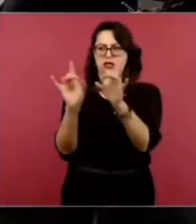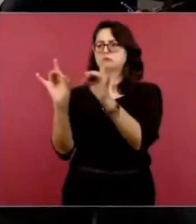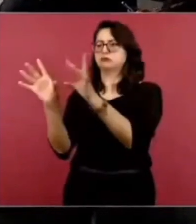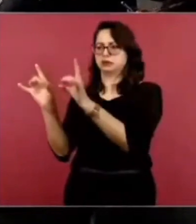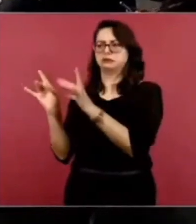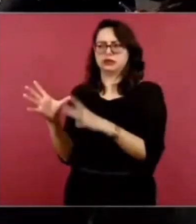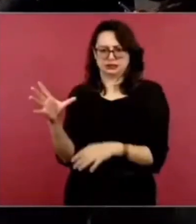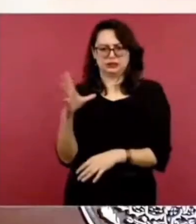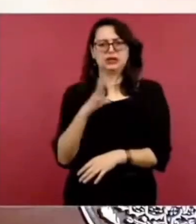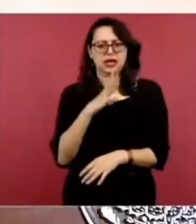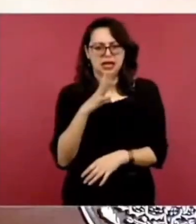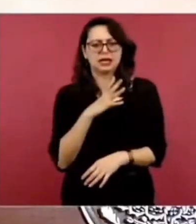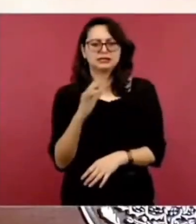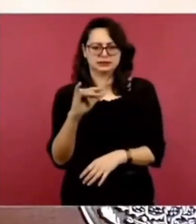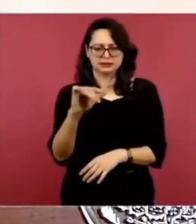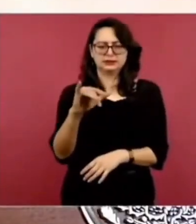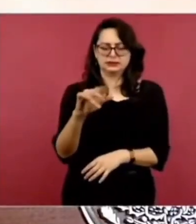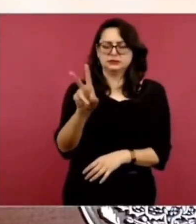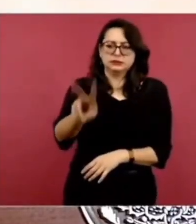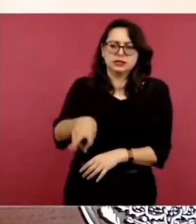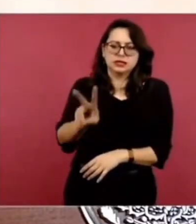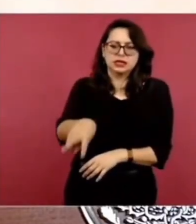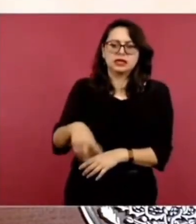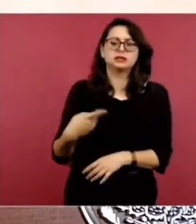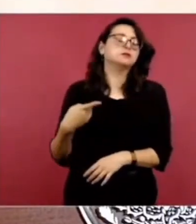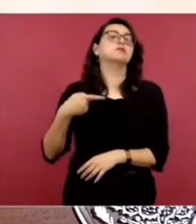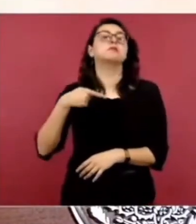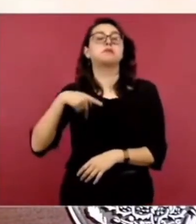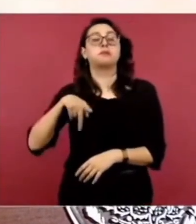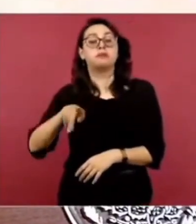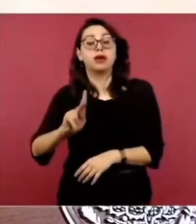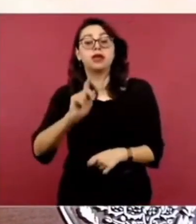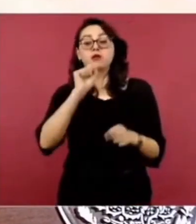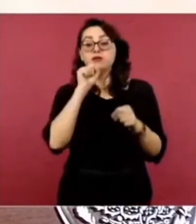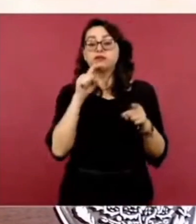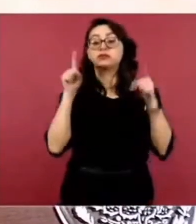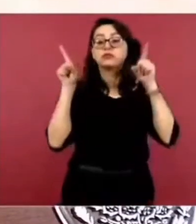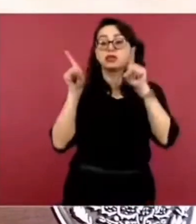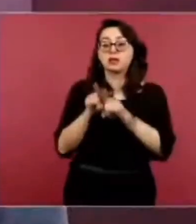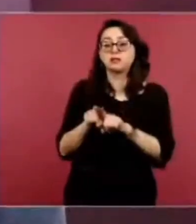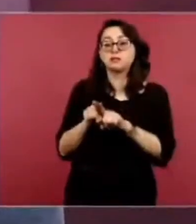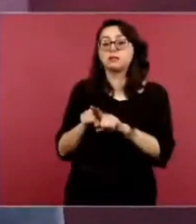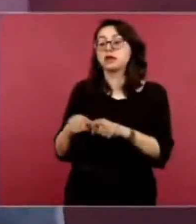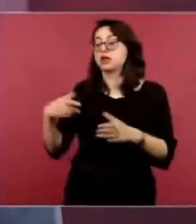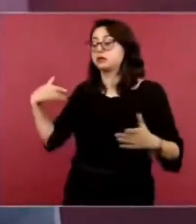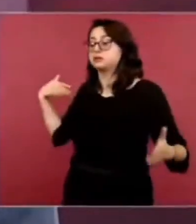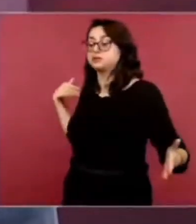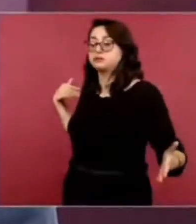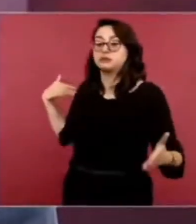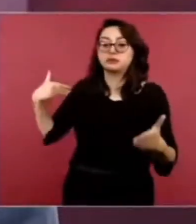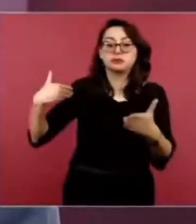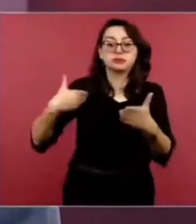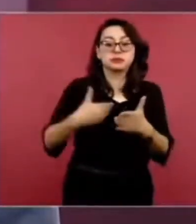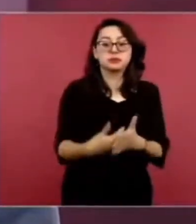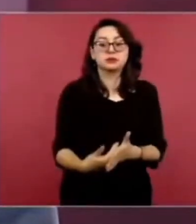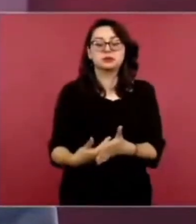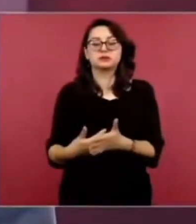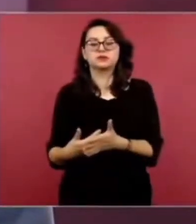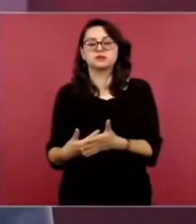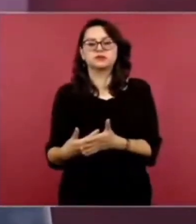tenemos información de que de 6 meses a la fecha,